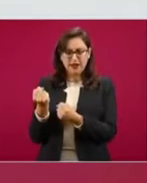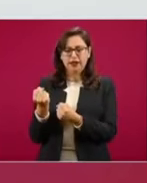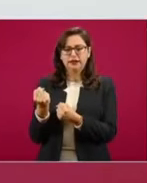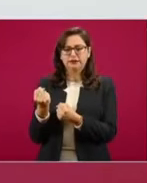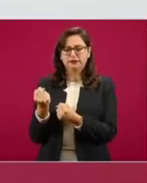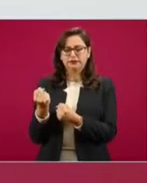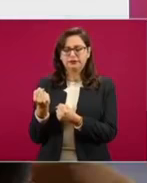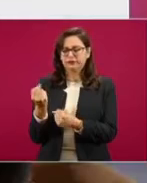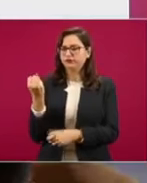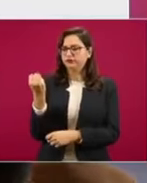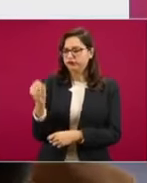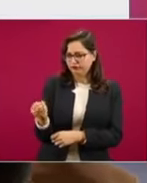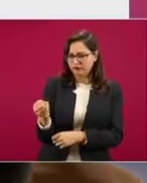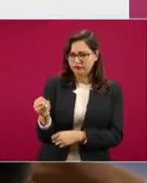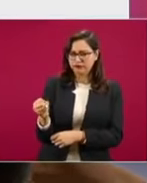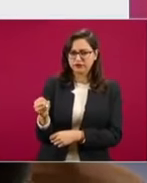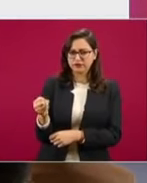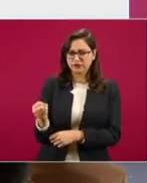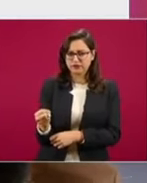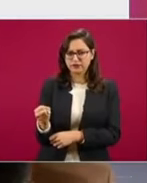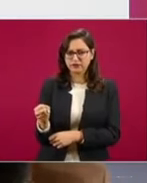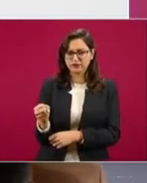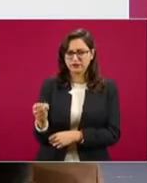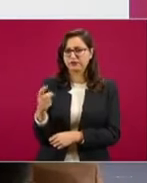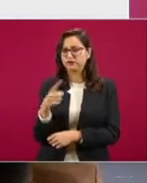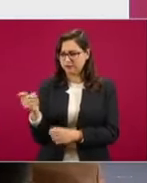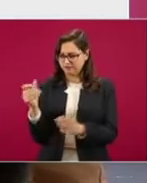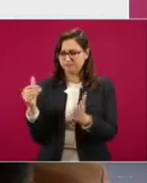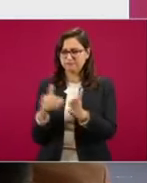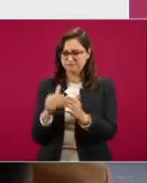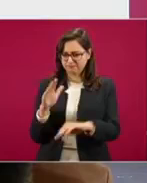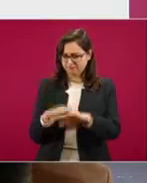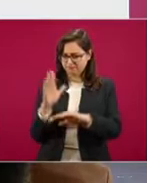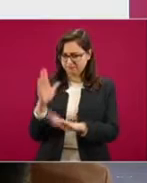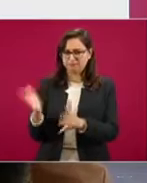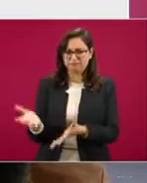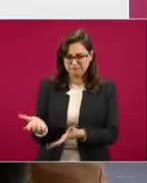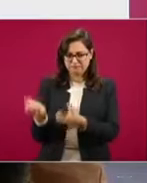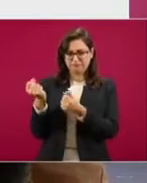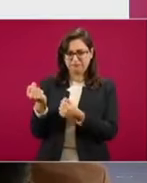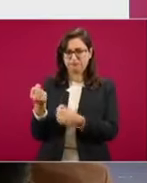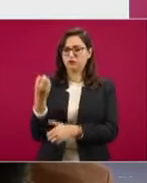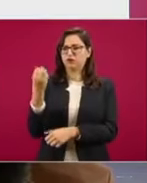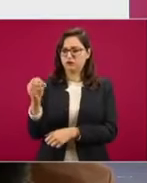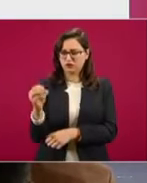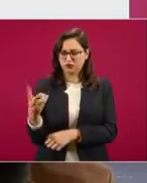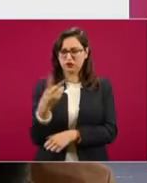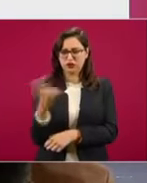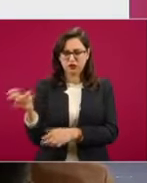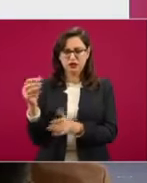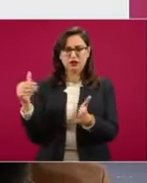eh septiembre ot 100000 un poco más octubre